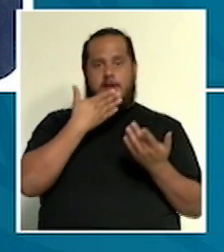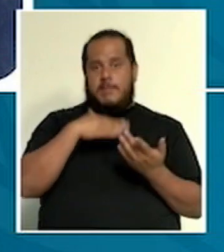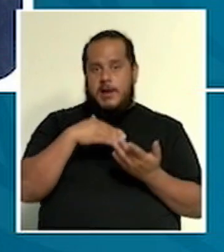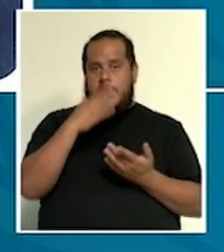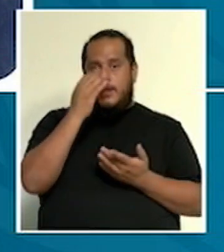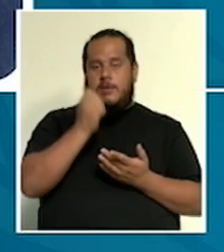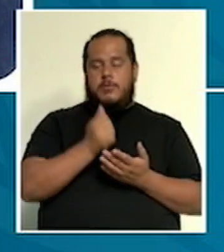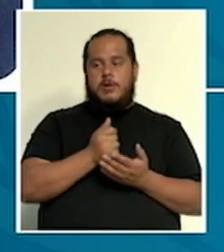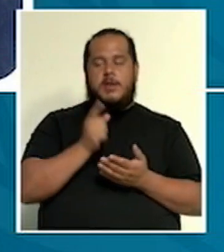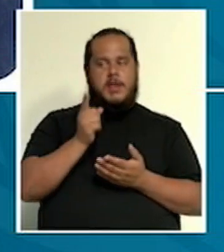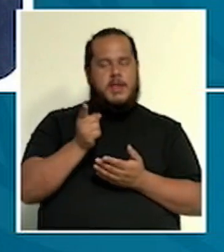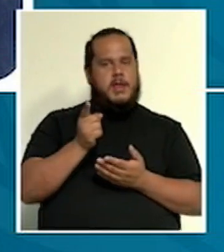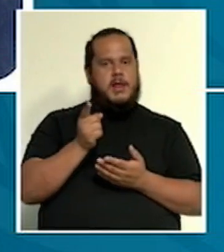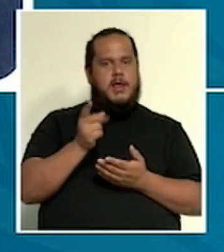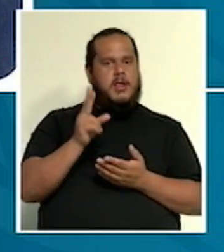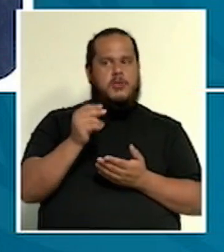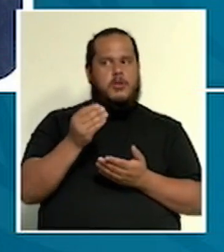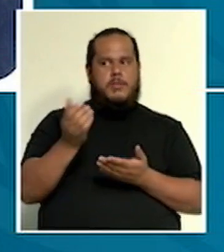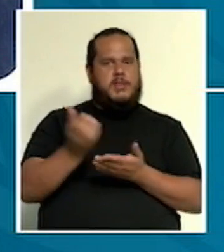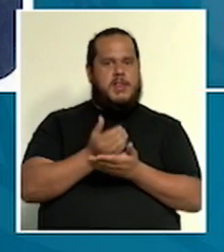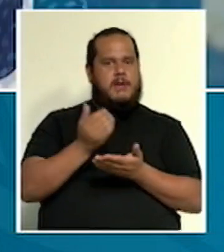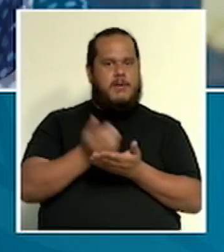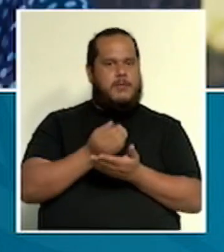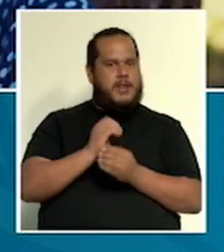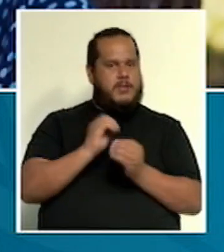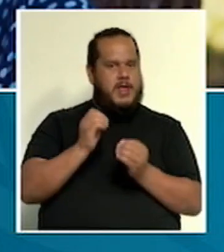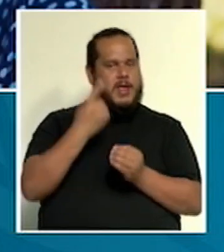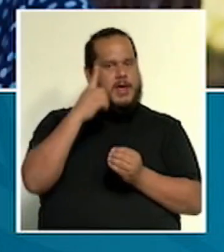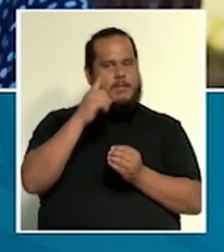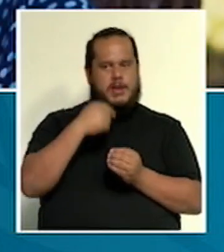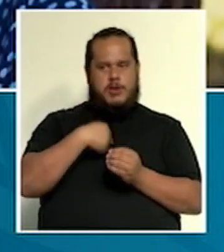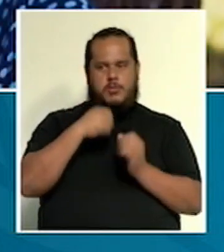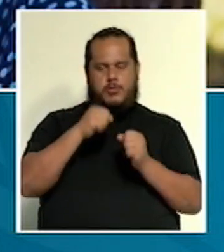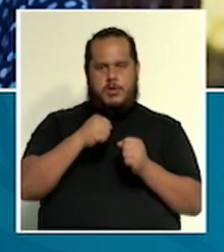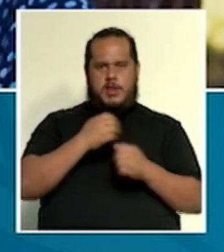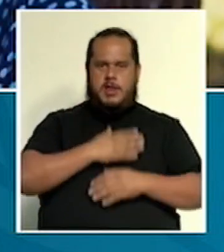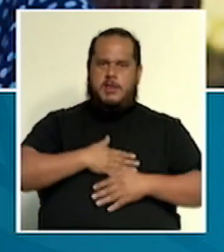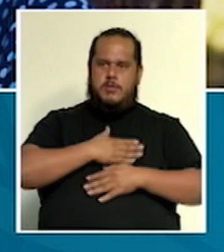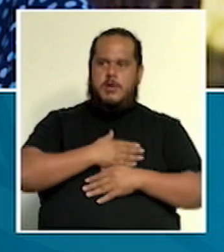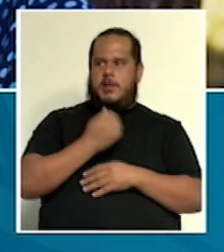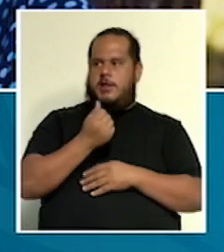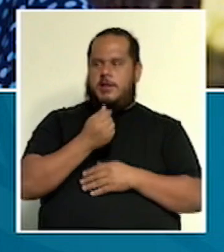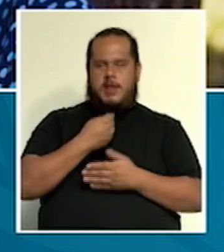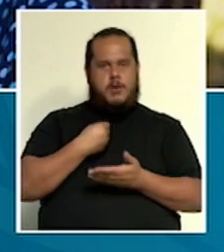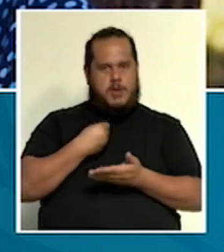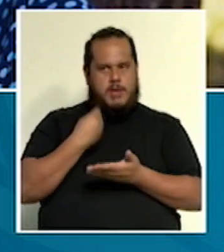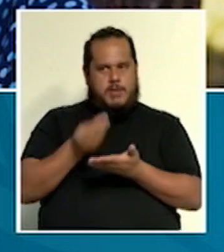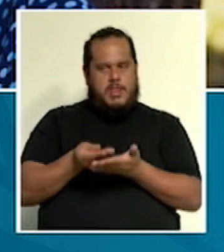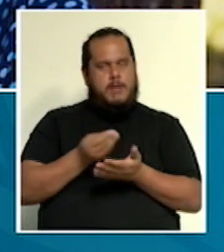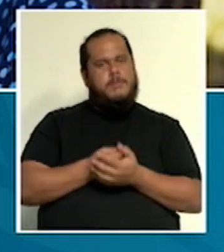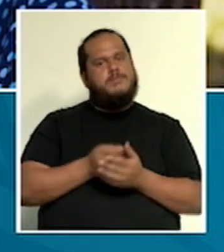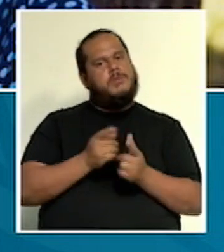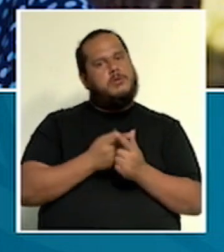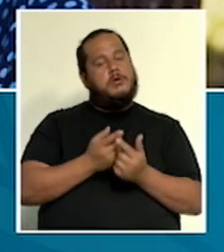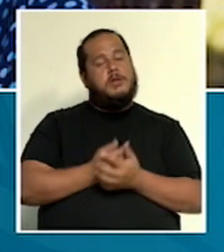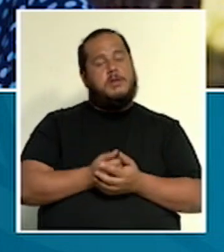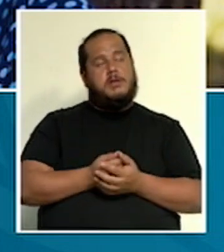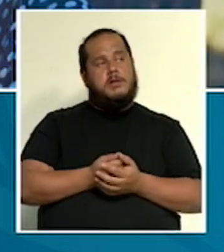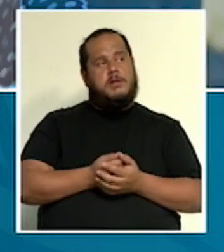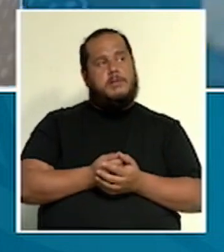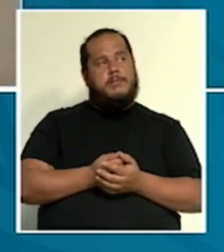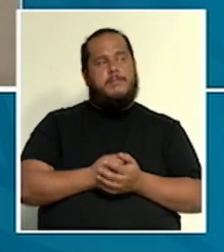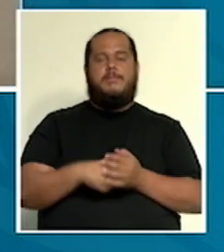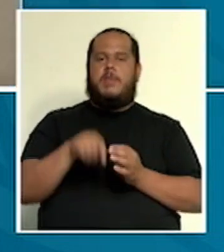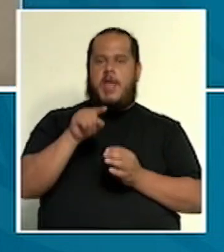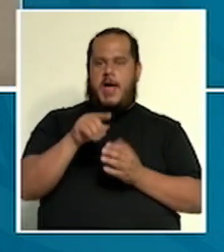porque no me estaba cobrando, para que yo pudiese disfrutar del dinero que recibía. Entonces,